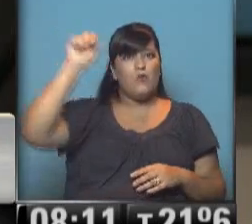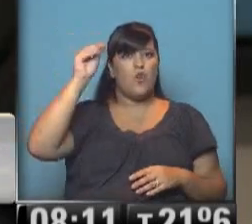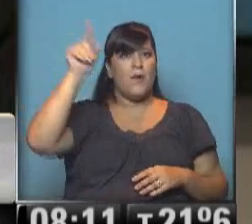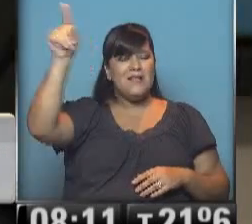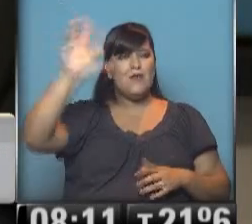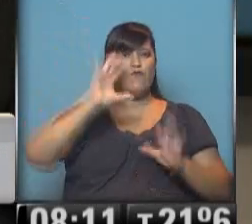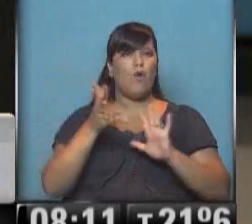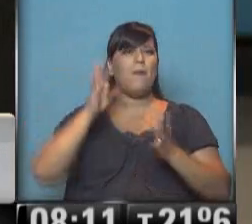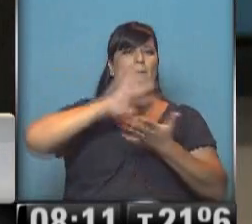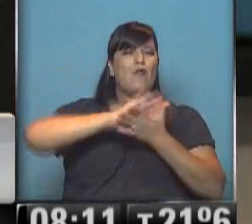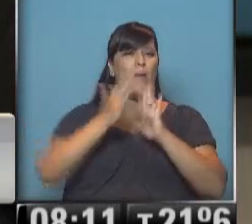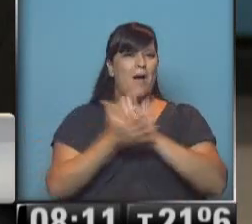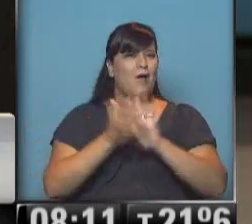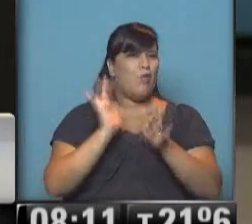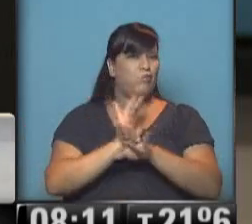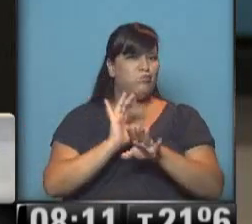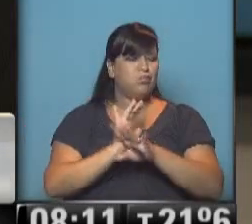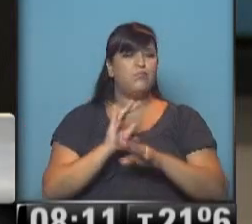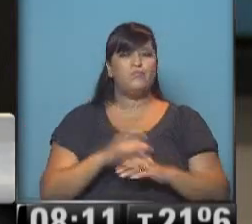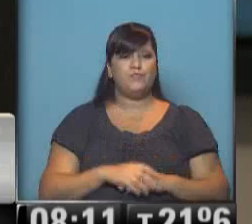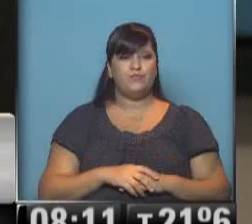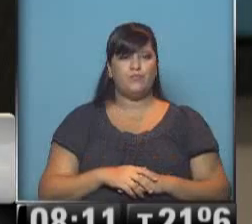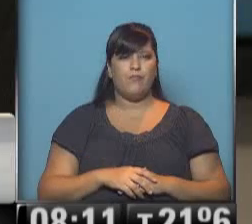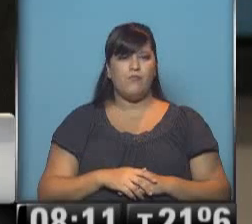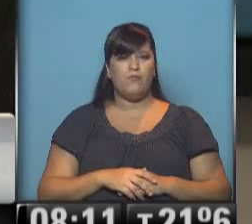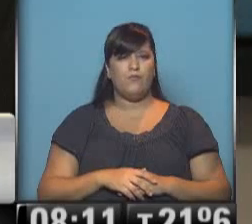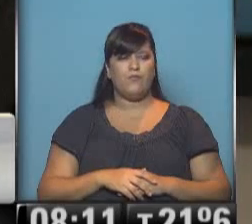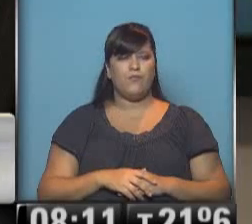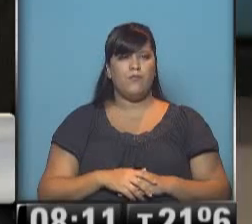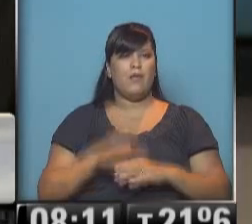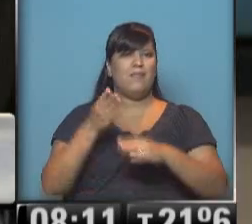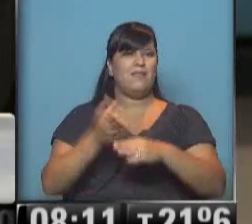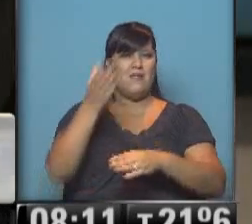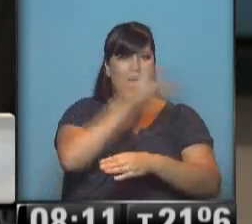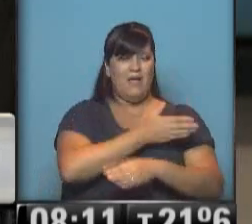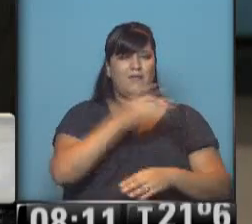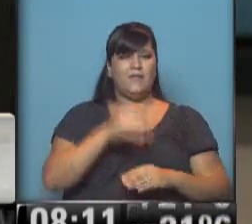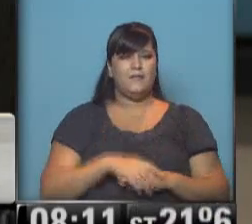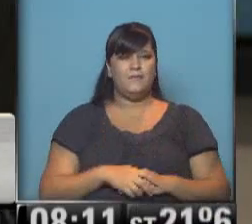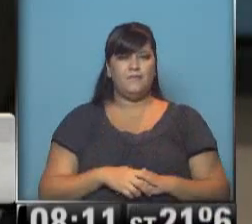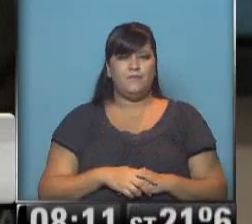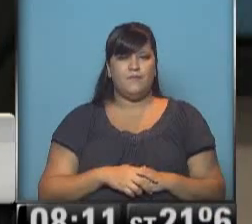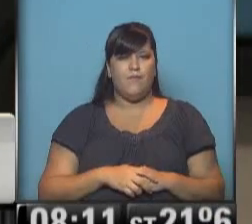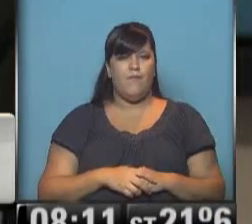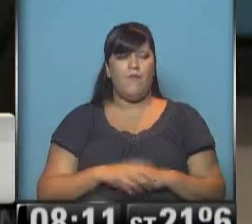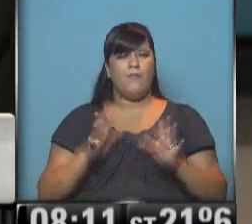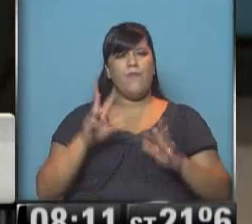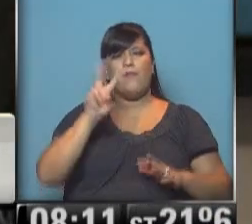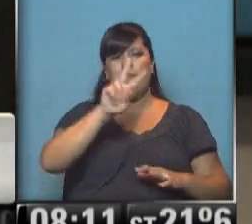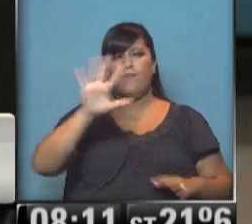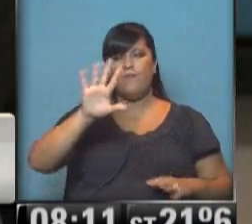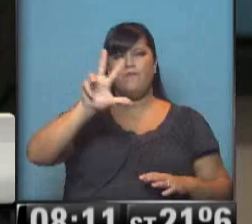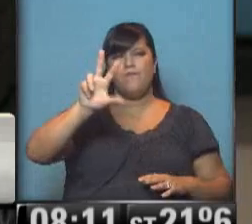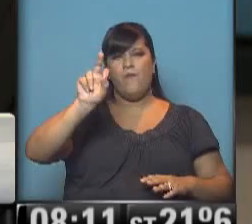compensando los la variación cambiaria en argentina en brasil estamos en orden del 25 30 por